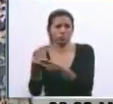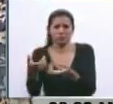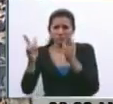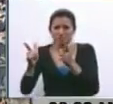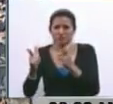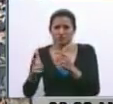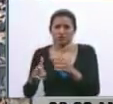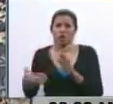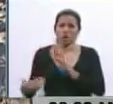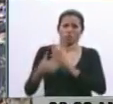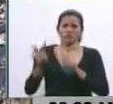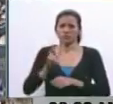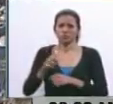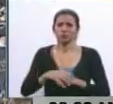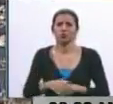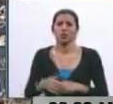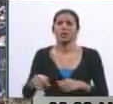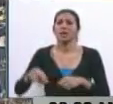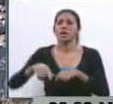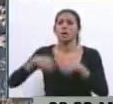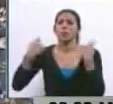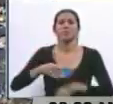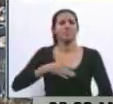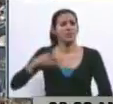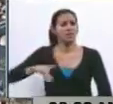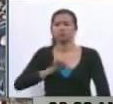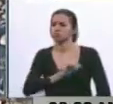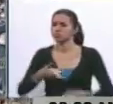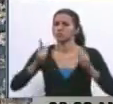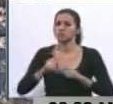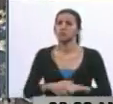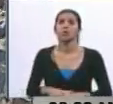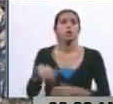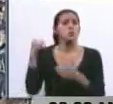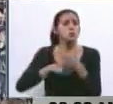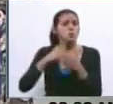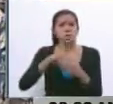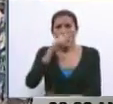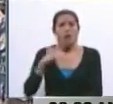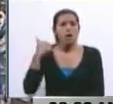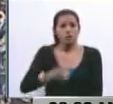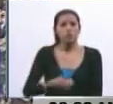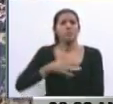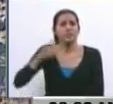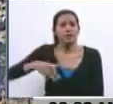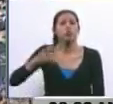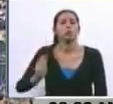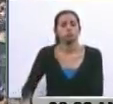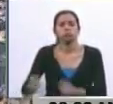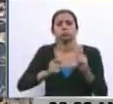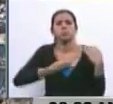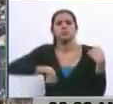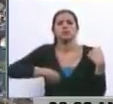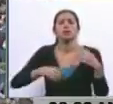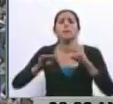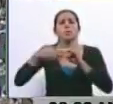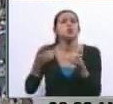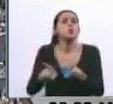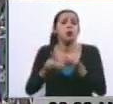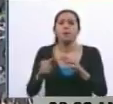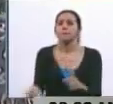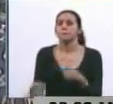para entrar en Mercosur, bastante apoyo recibimos de todos los presidentes y hoy debemos presidir Mercosur, así como presidimos